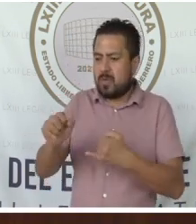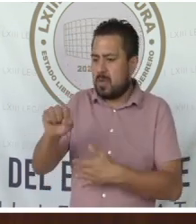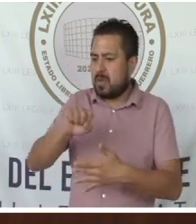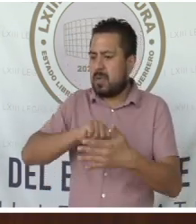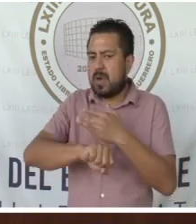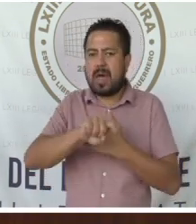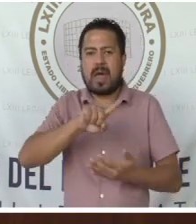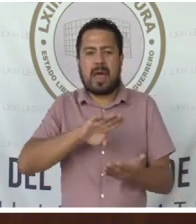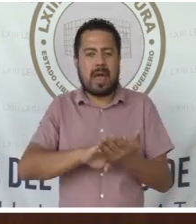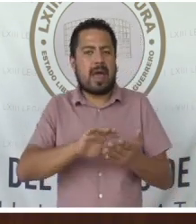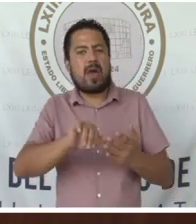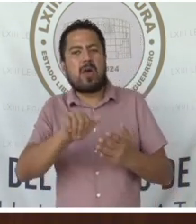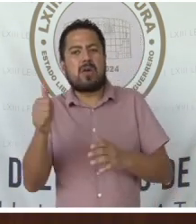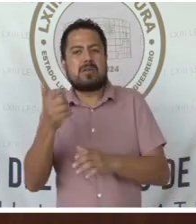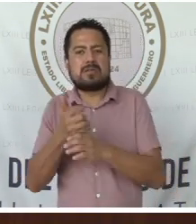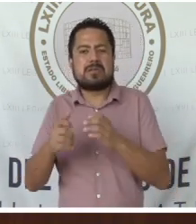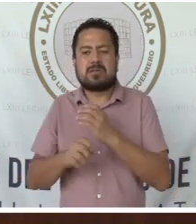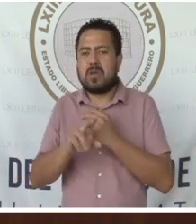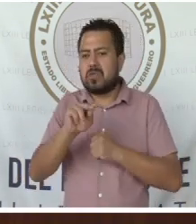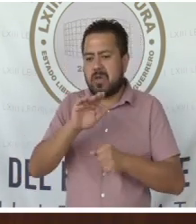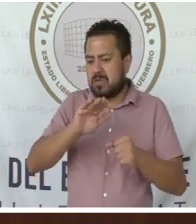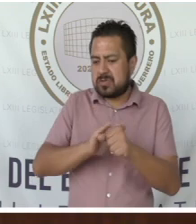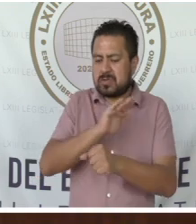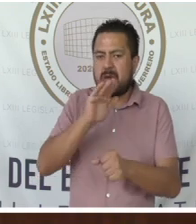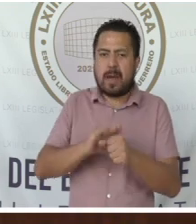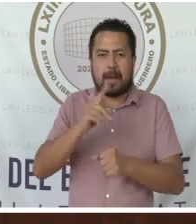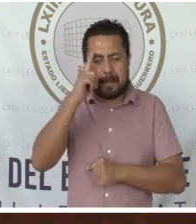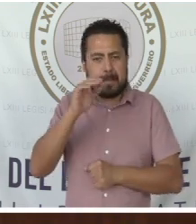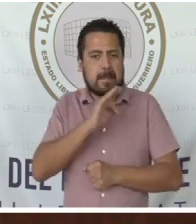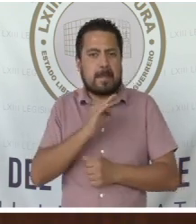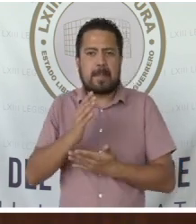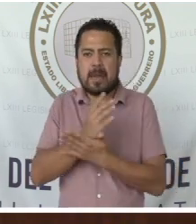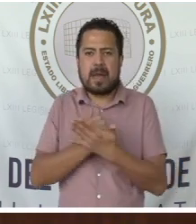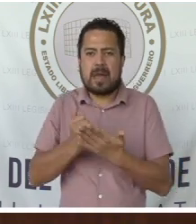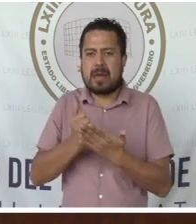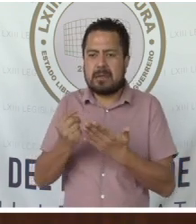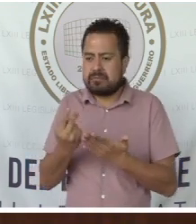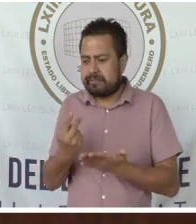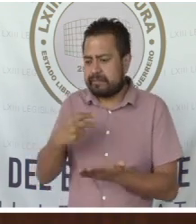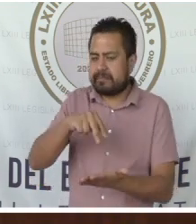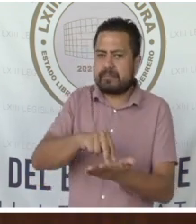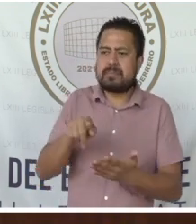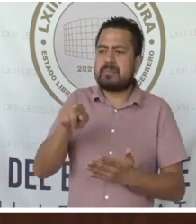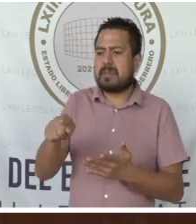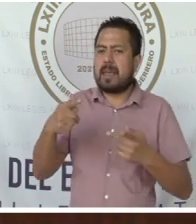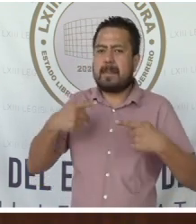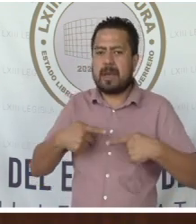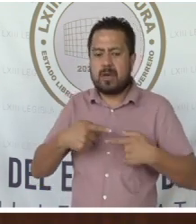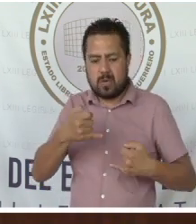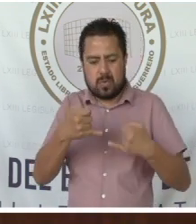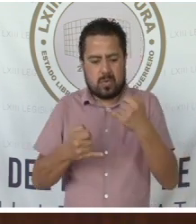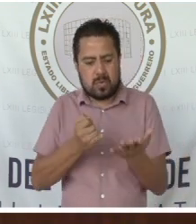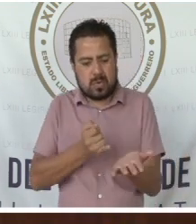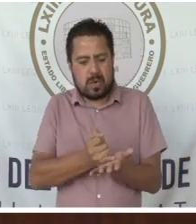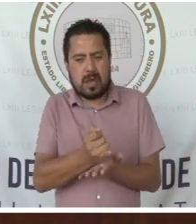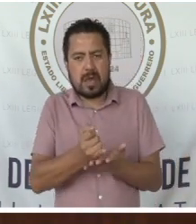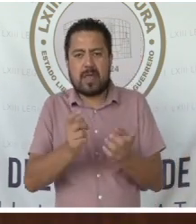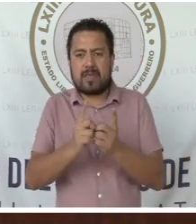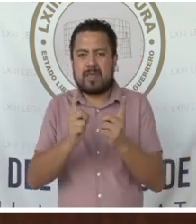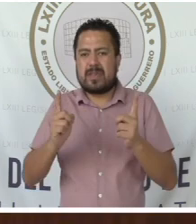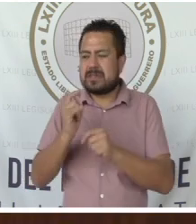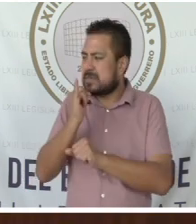cuando otras medidas cautelares no sean suficientes para garantizar la comparecencia del imputado en el juicio, el desarrollo